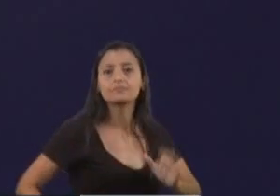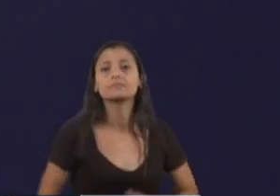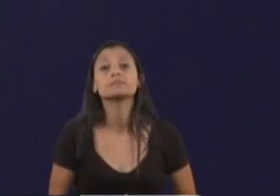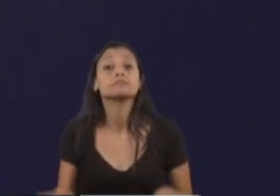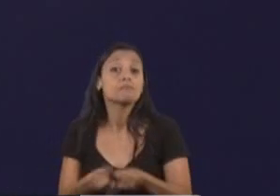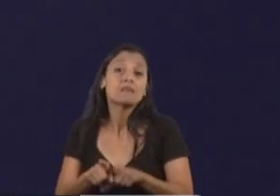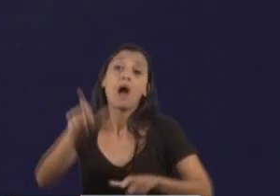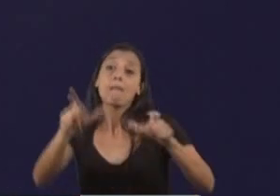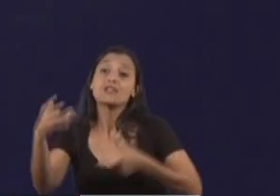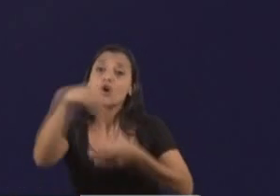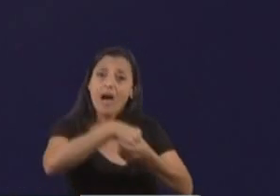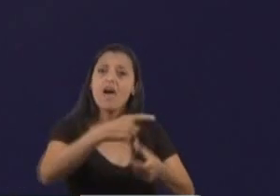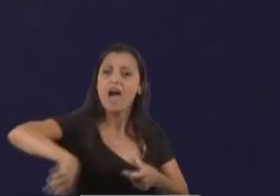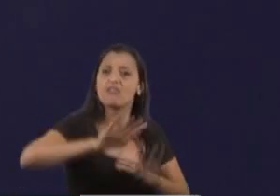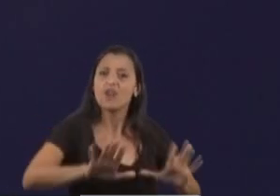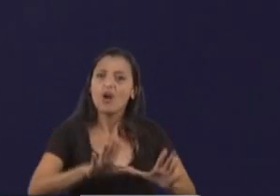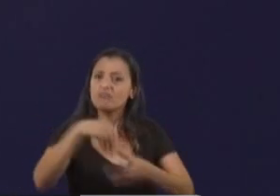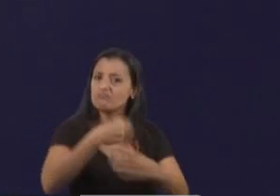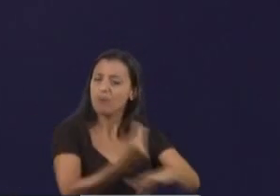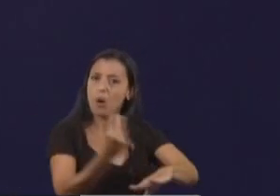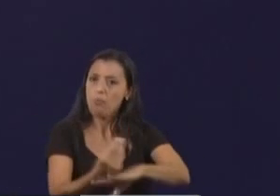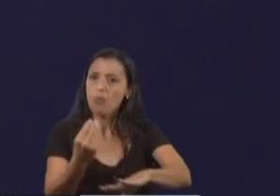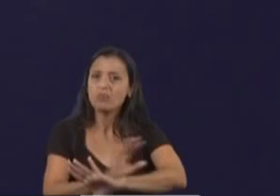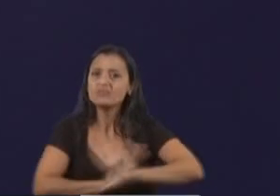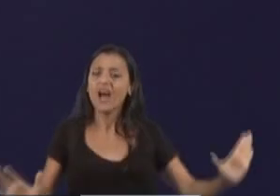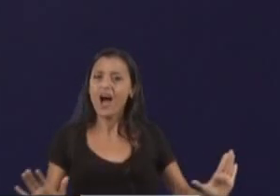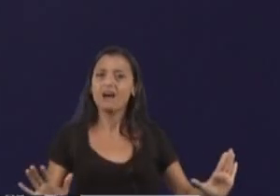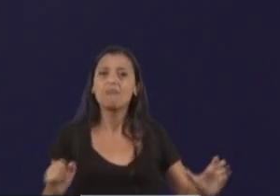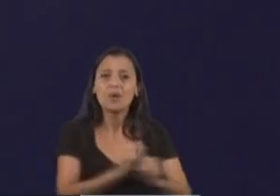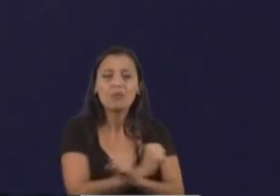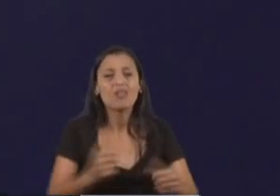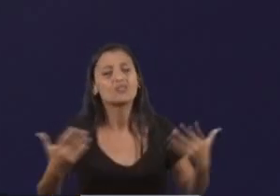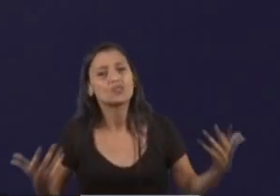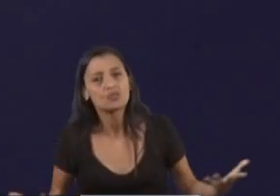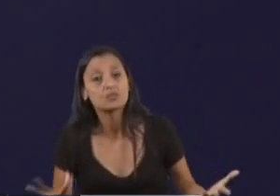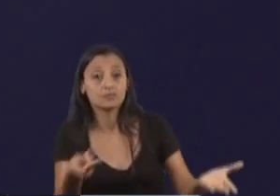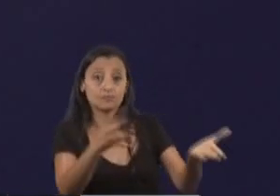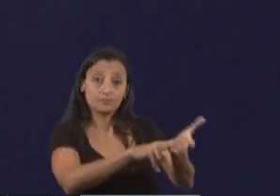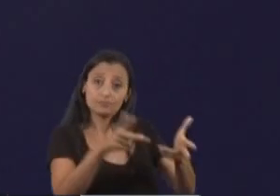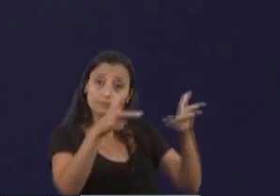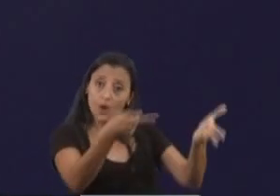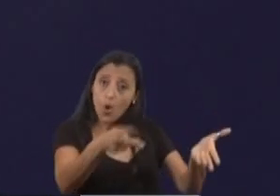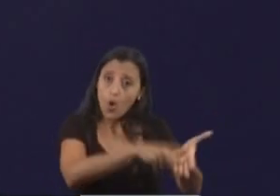sus miembros estén todos en funciones. Así que la verdad que, te repito,